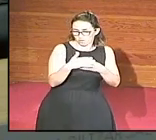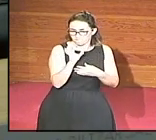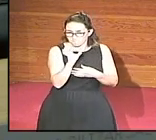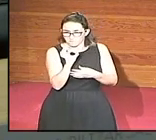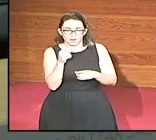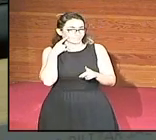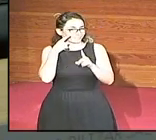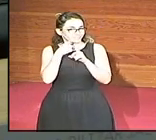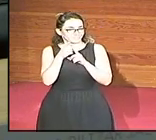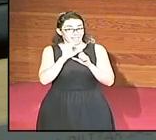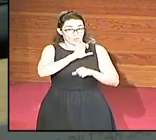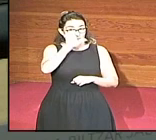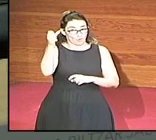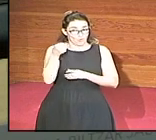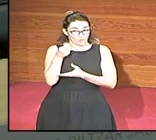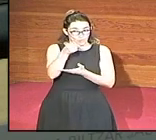Eurocopa